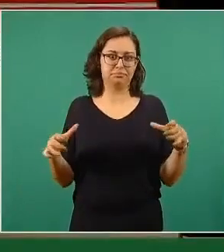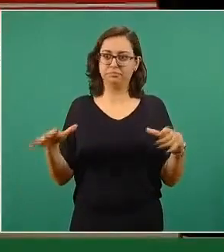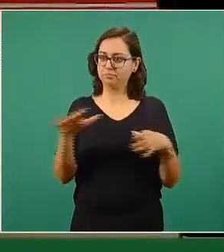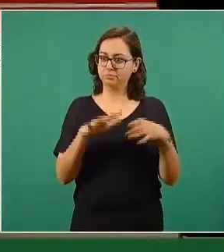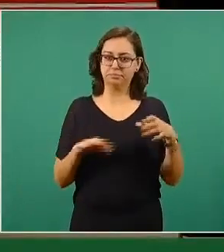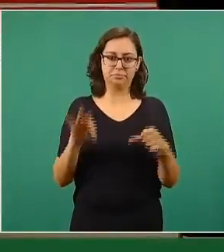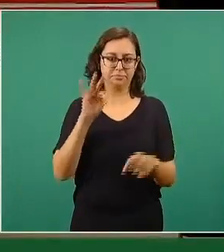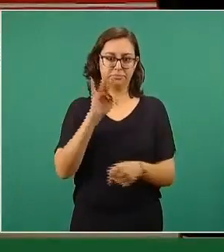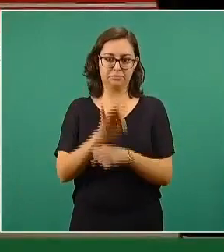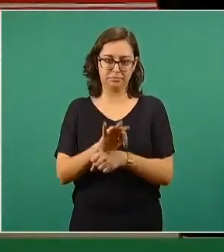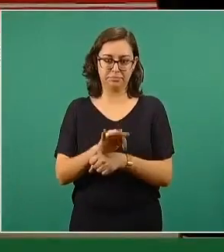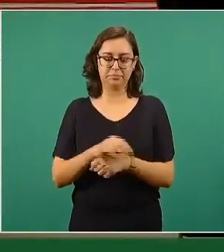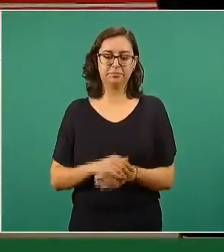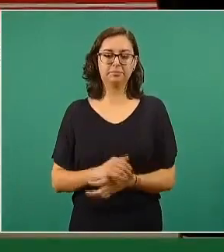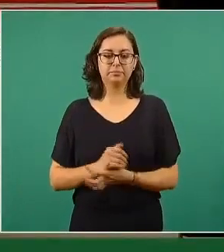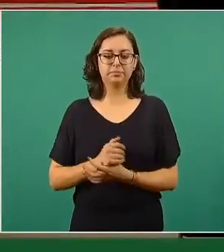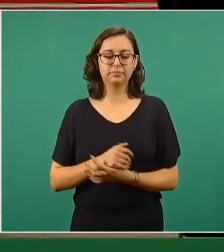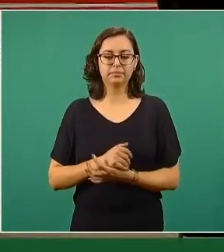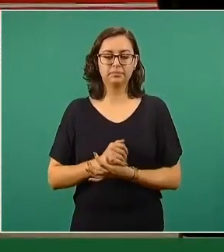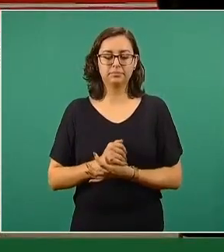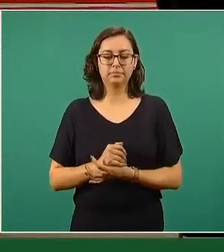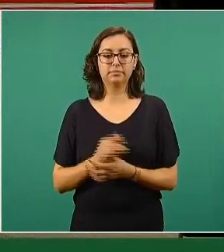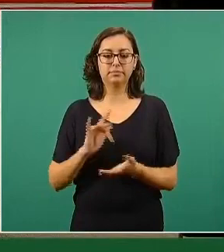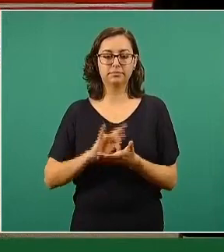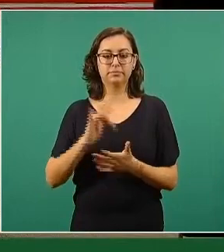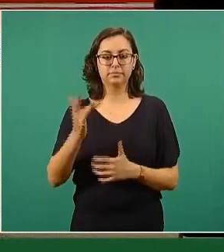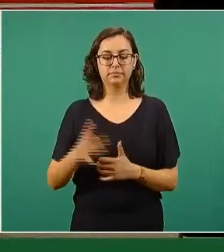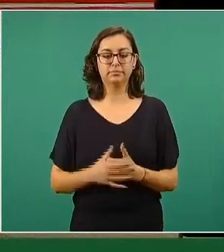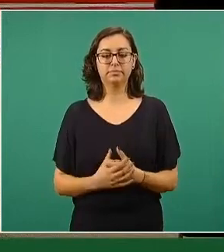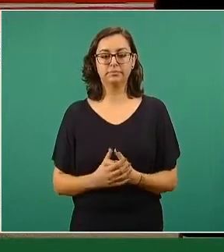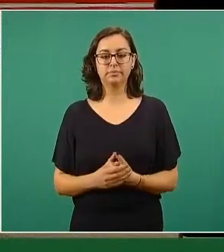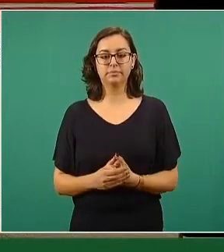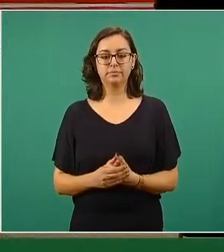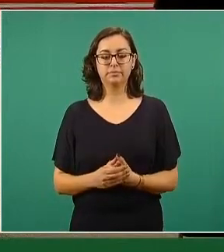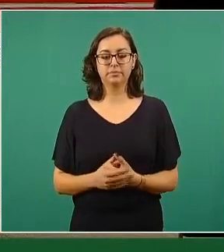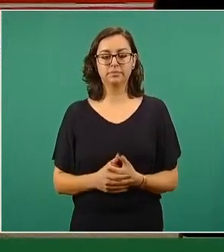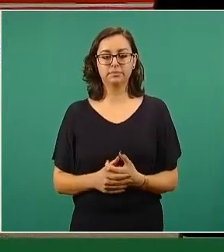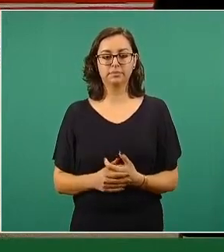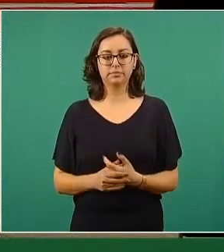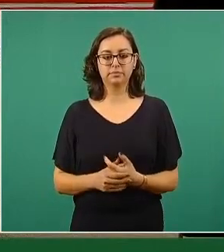es 75%. Gracias, María.